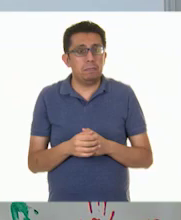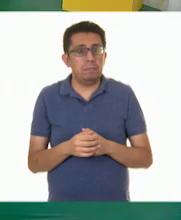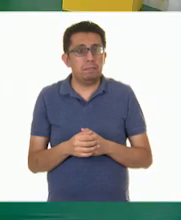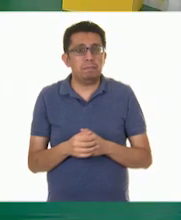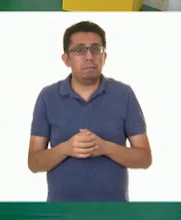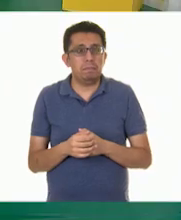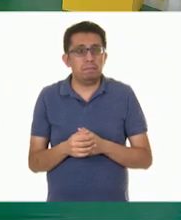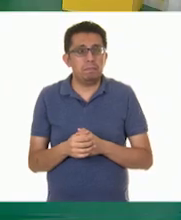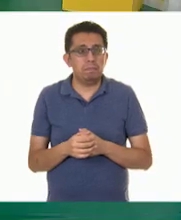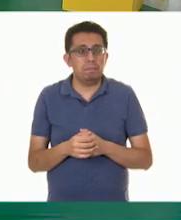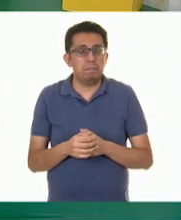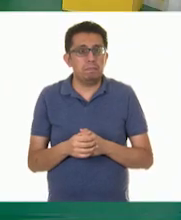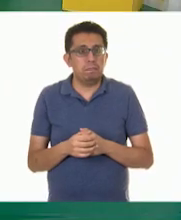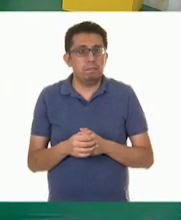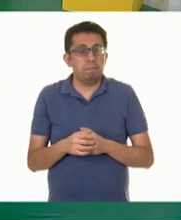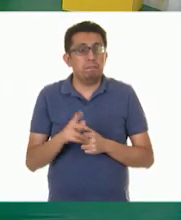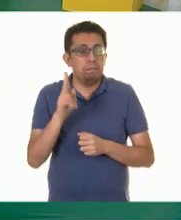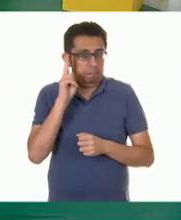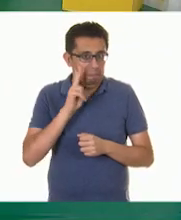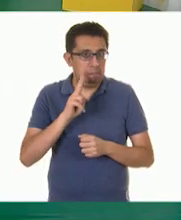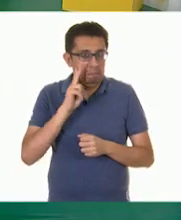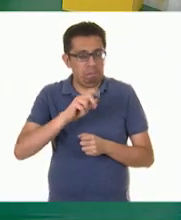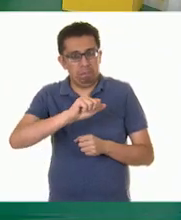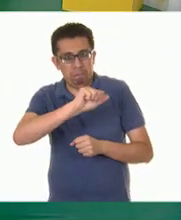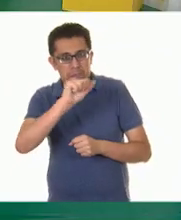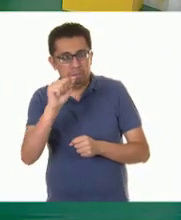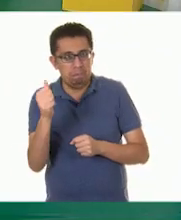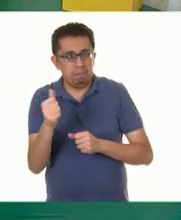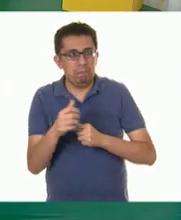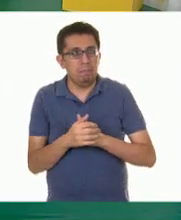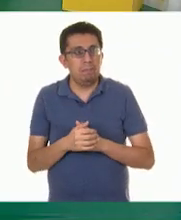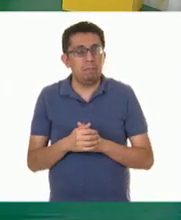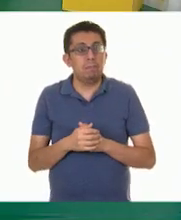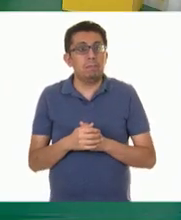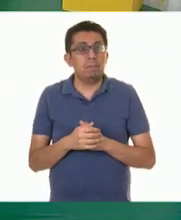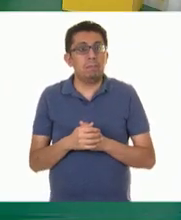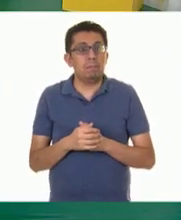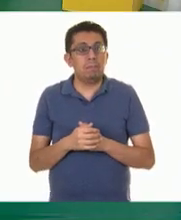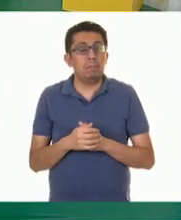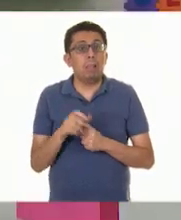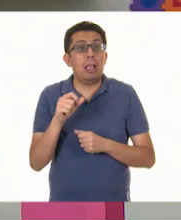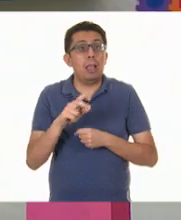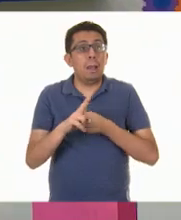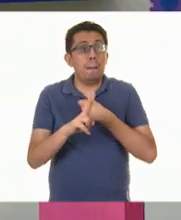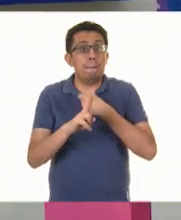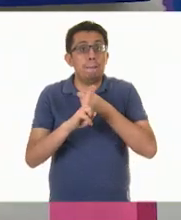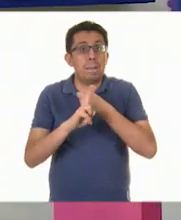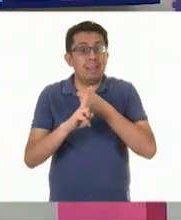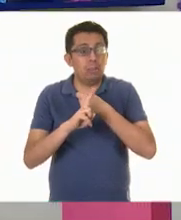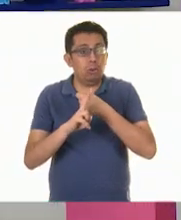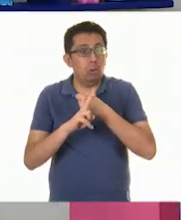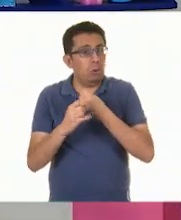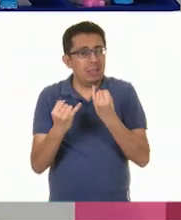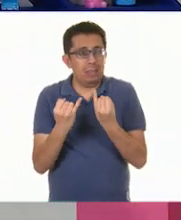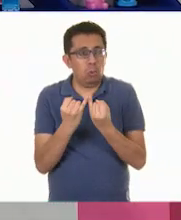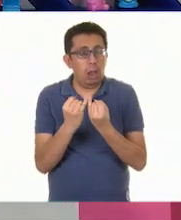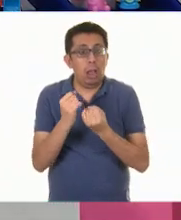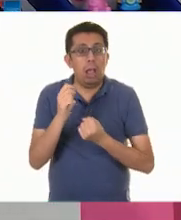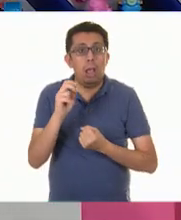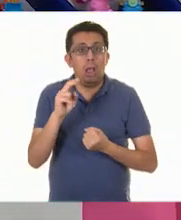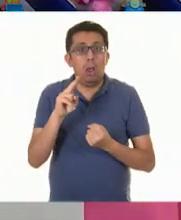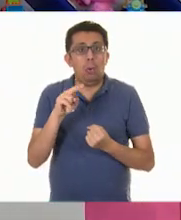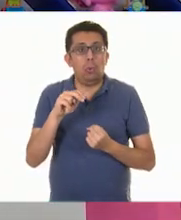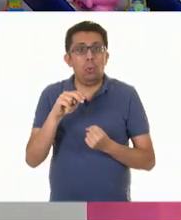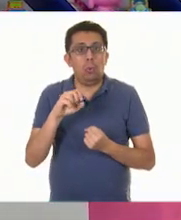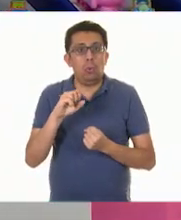el siguiente. Para eso, tu teléfono. El siguiente también tiene vasos de unicel. Pero tiene un hilo mucho